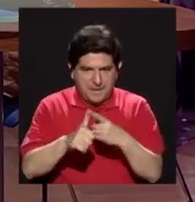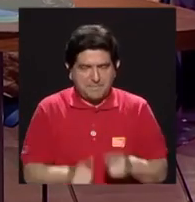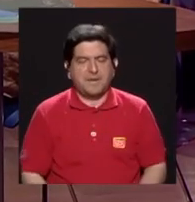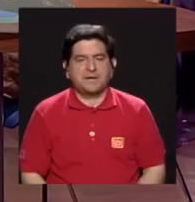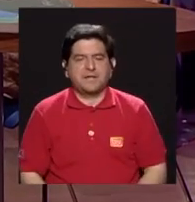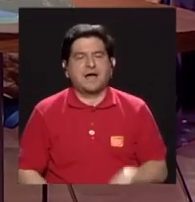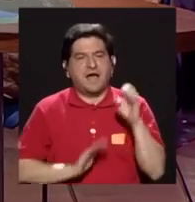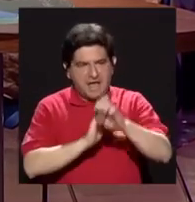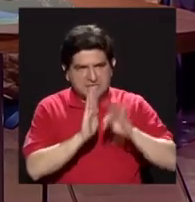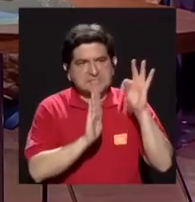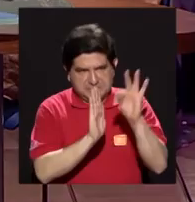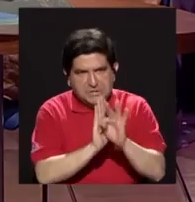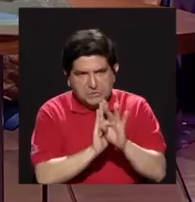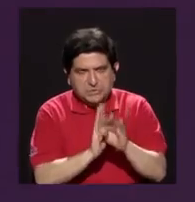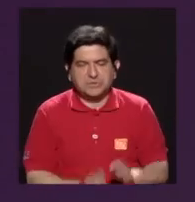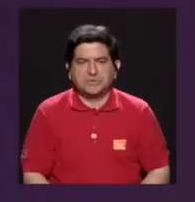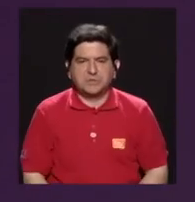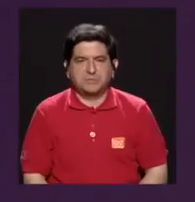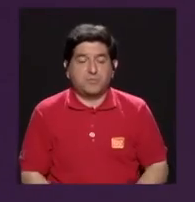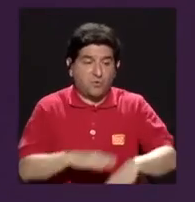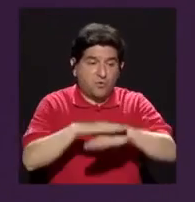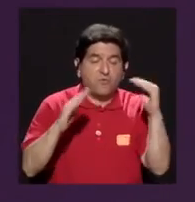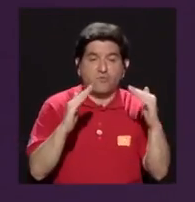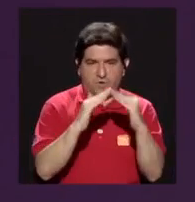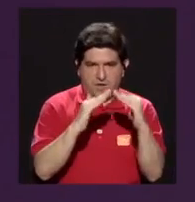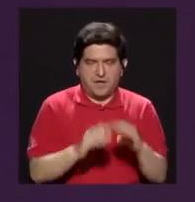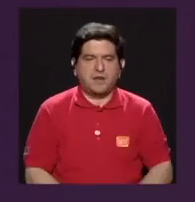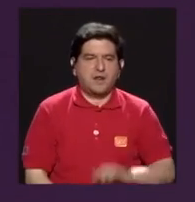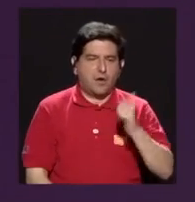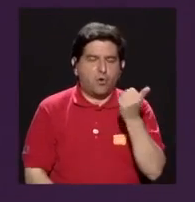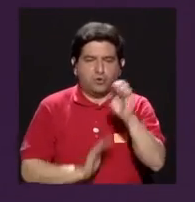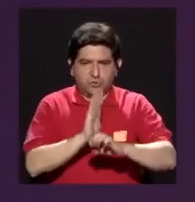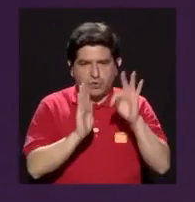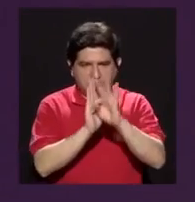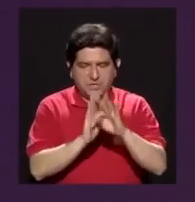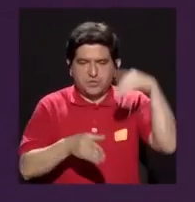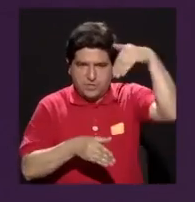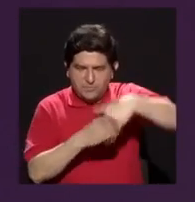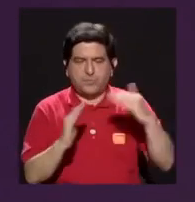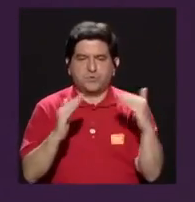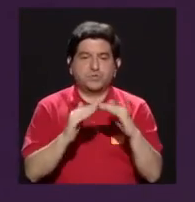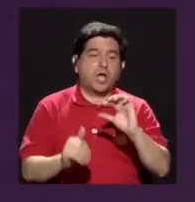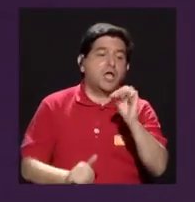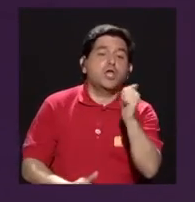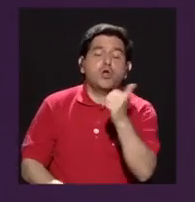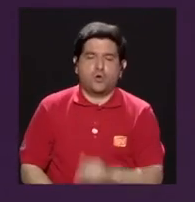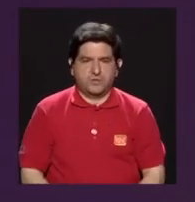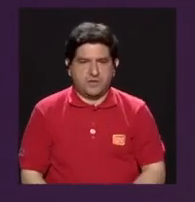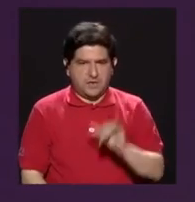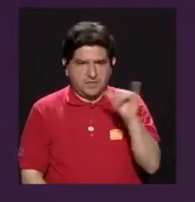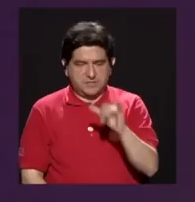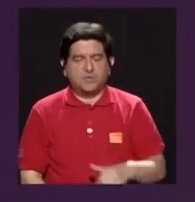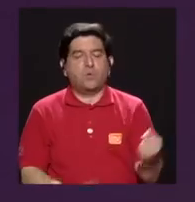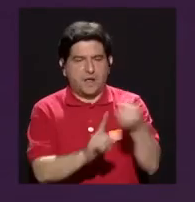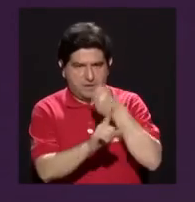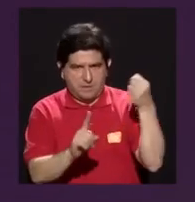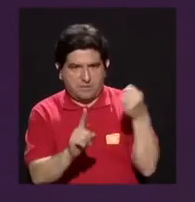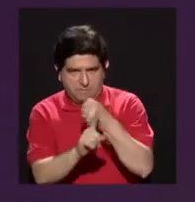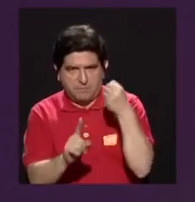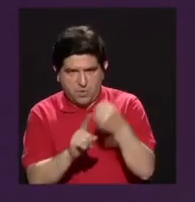son de estereotipos fuera del hogar luego estereotipos dentro del hogar y luego hay otras incluyendo manifestaciones de violencia